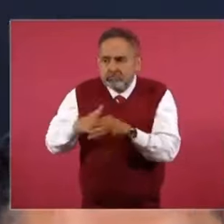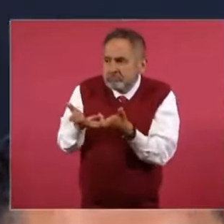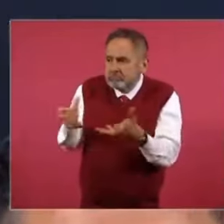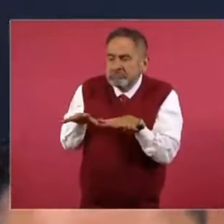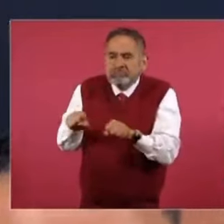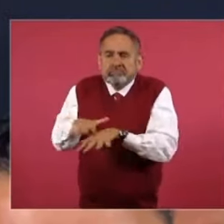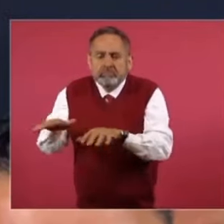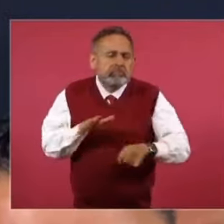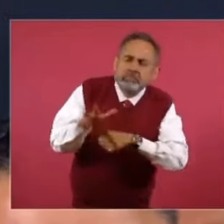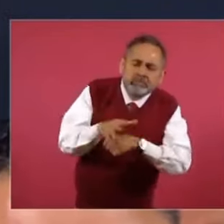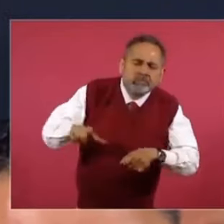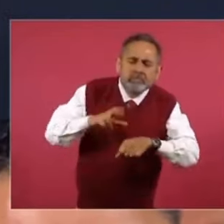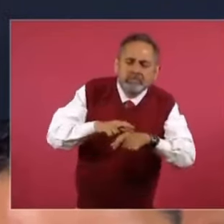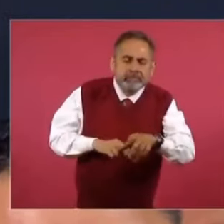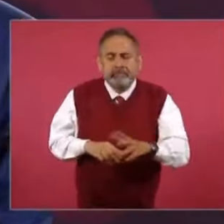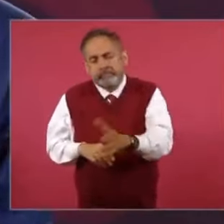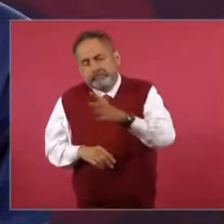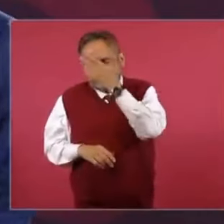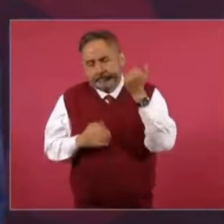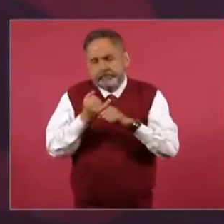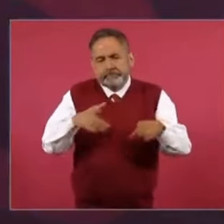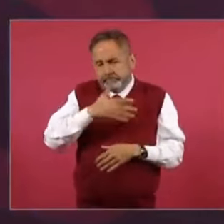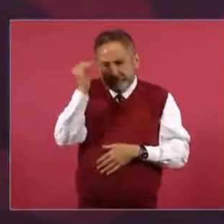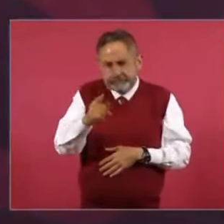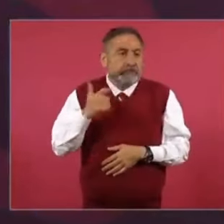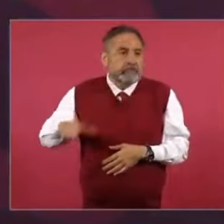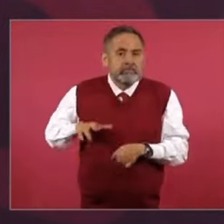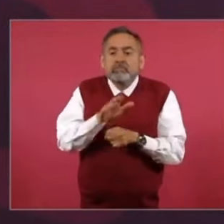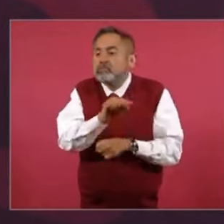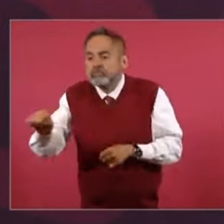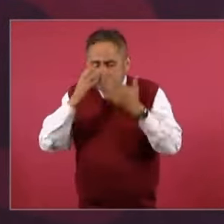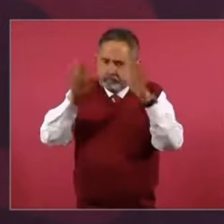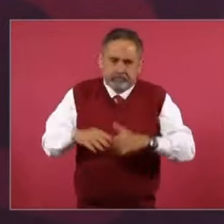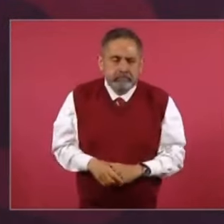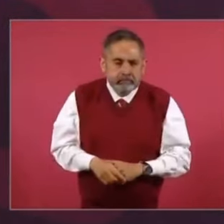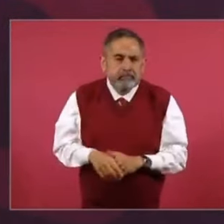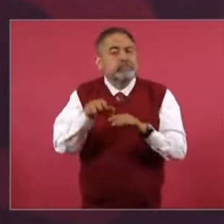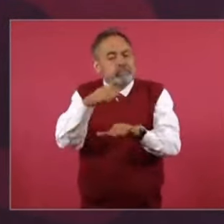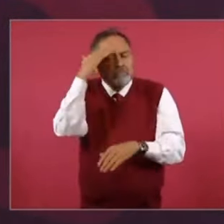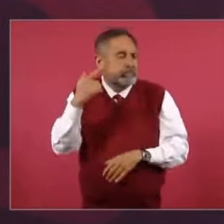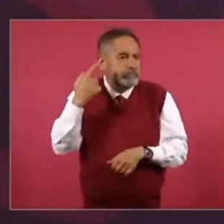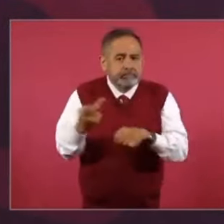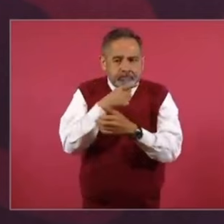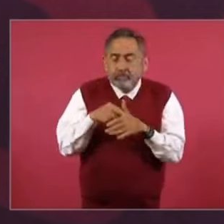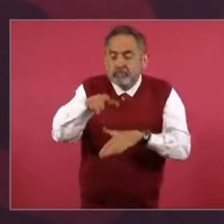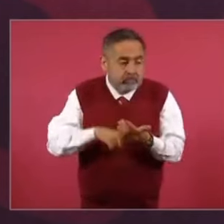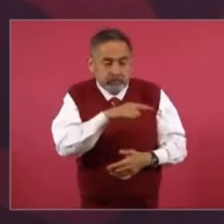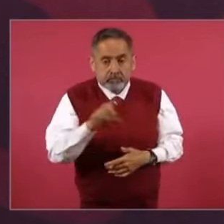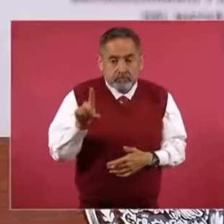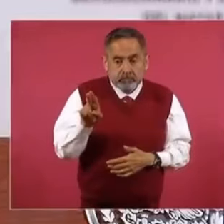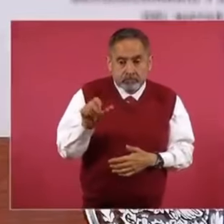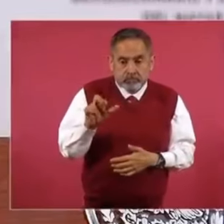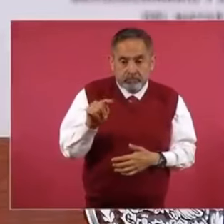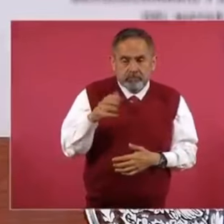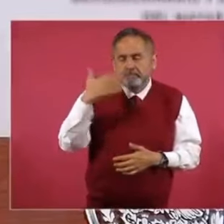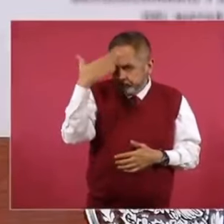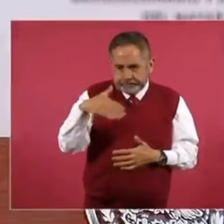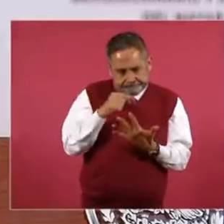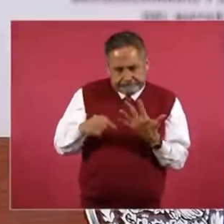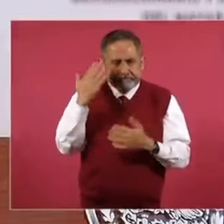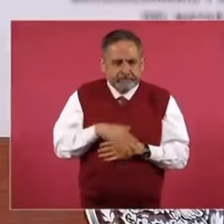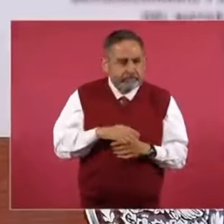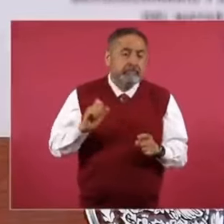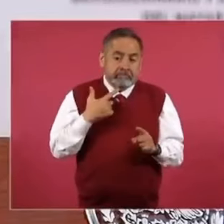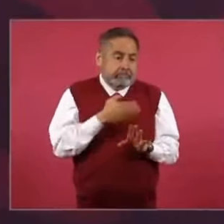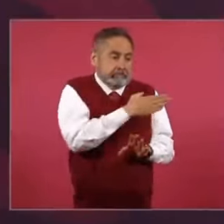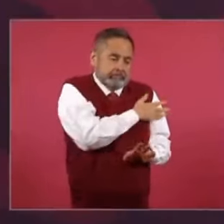Corral. No tengo información sobre eso. Tengo información ya de lo que sucedió cuando Duarte, o sea, y